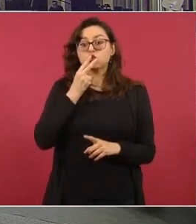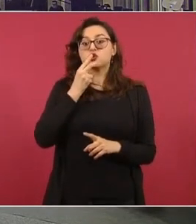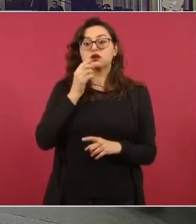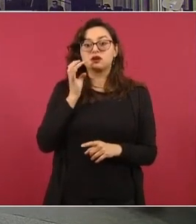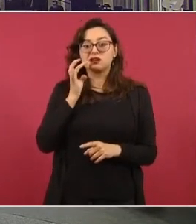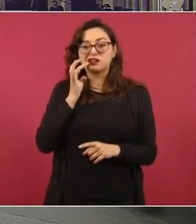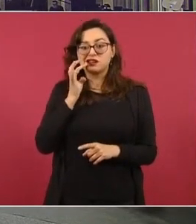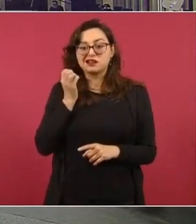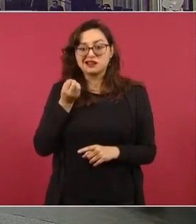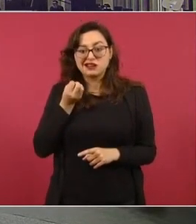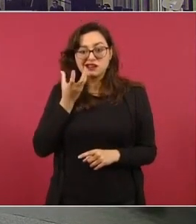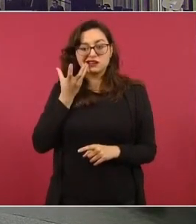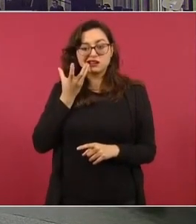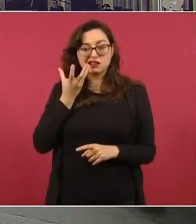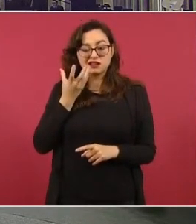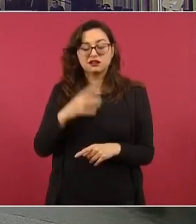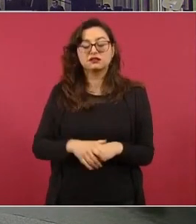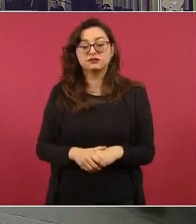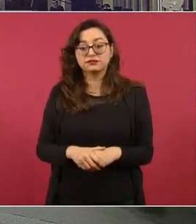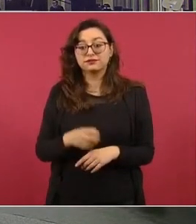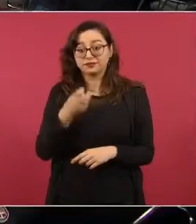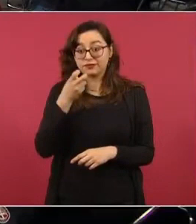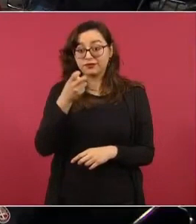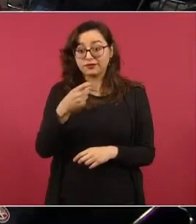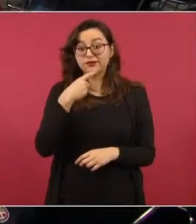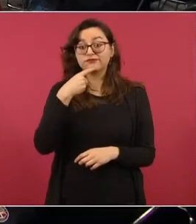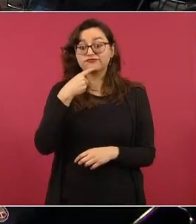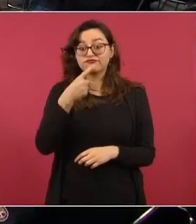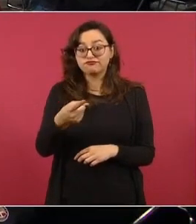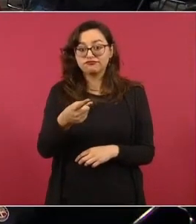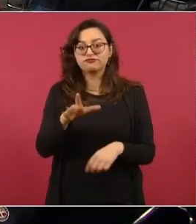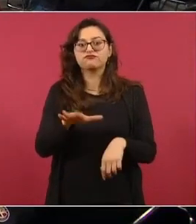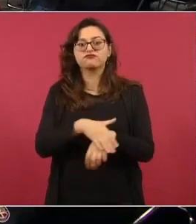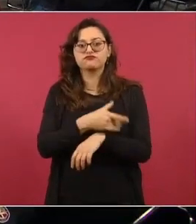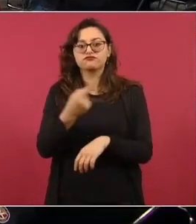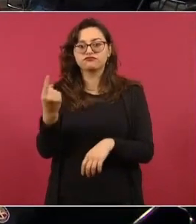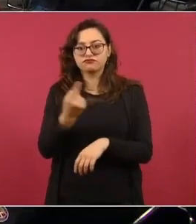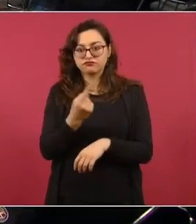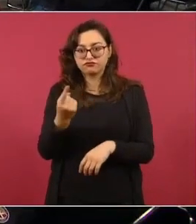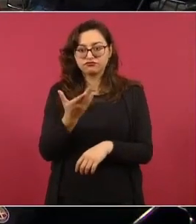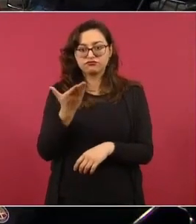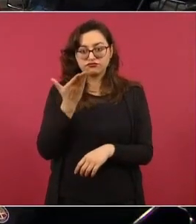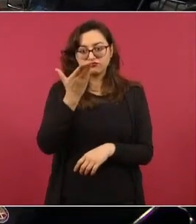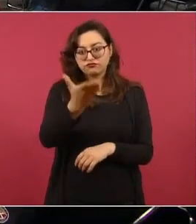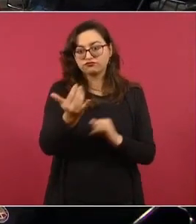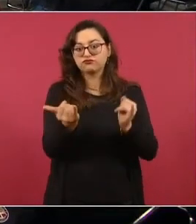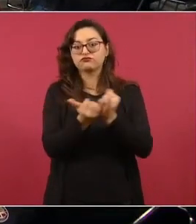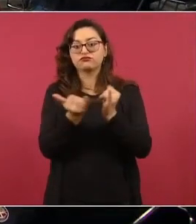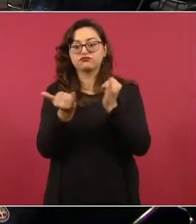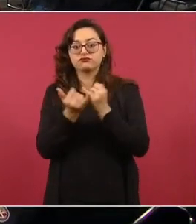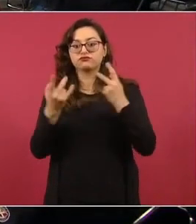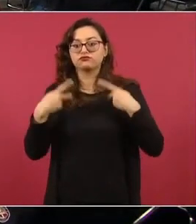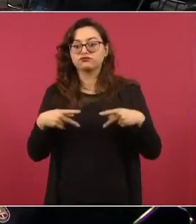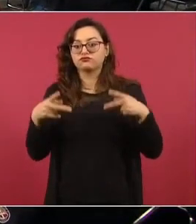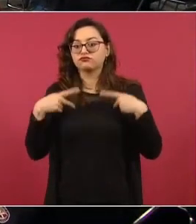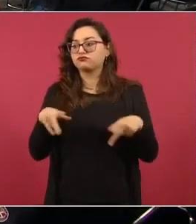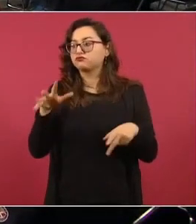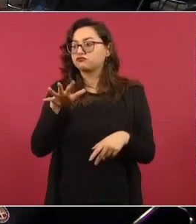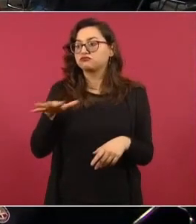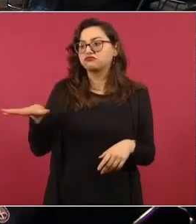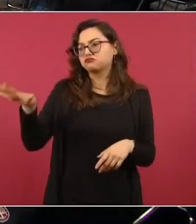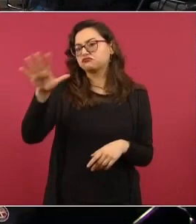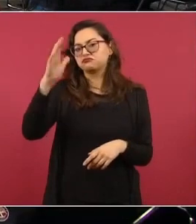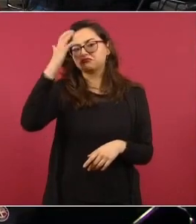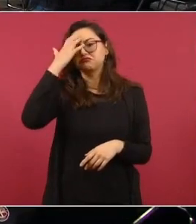lesiones. Y le comento todo esto, presidente, porque seguramente usted y mucha de la gente, los expertos en salud lo conocen, no es algo